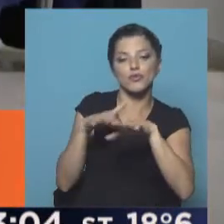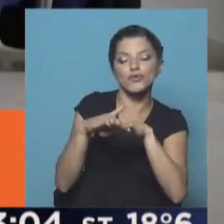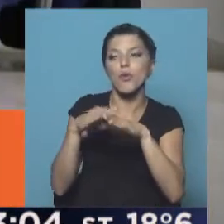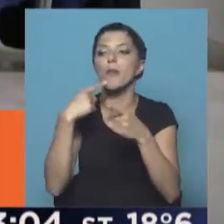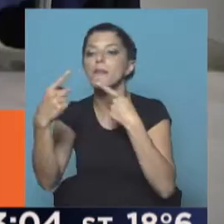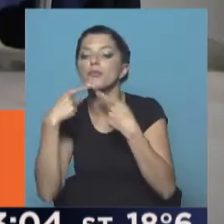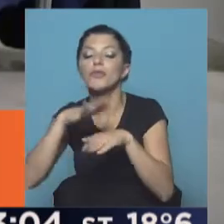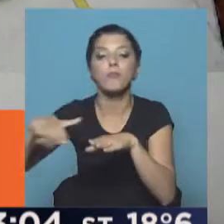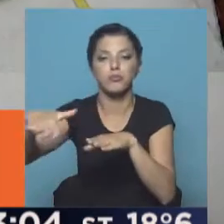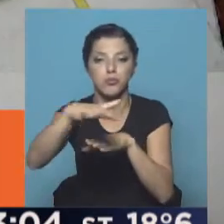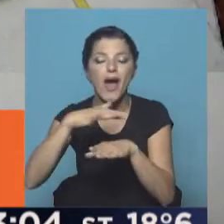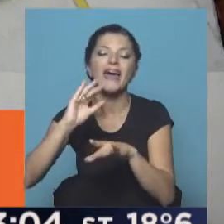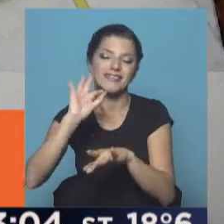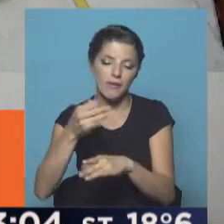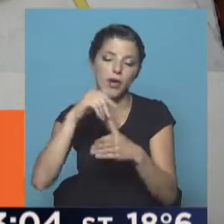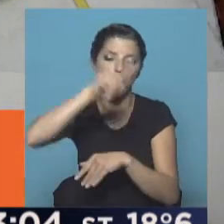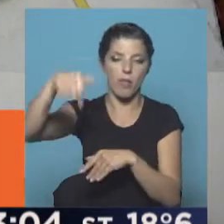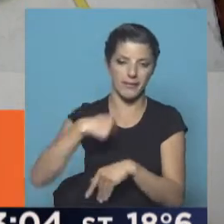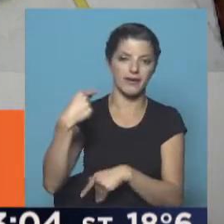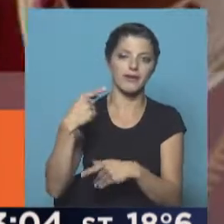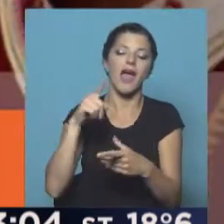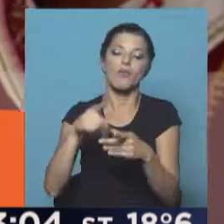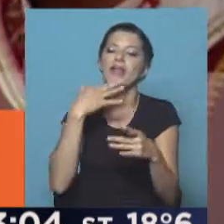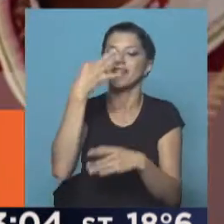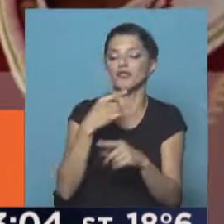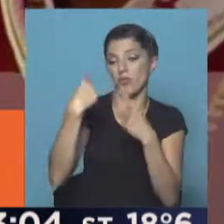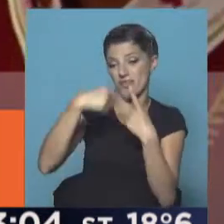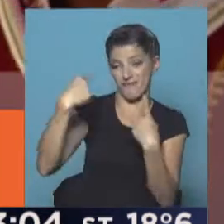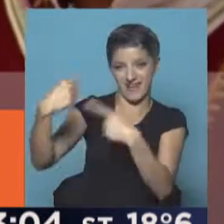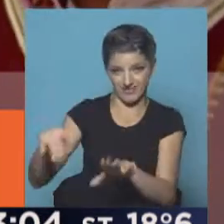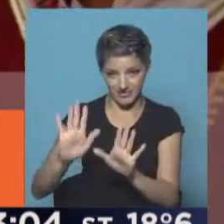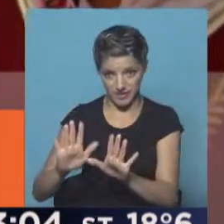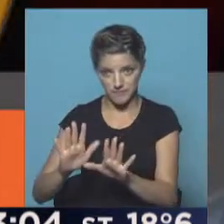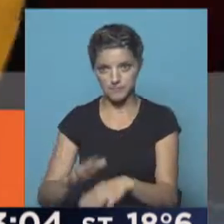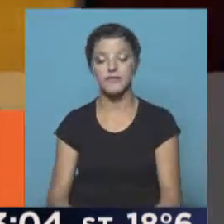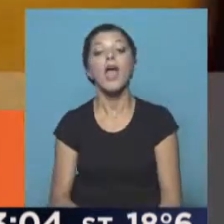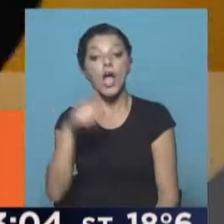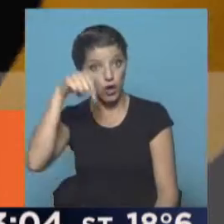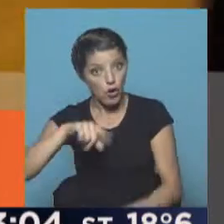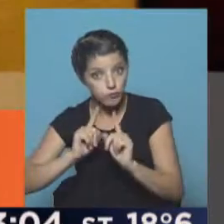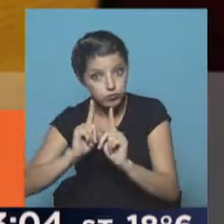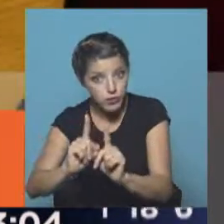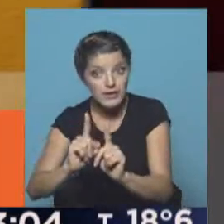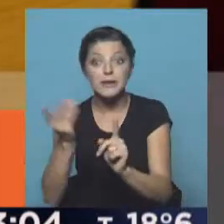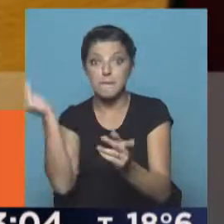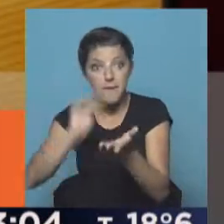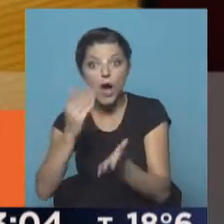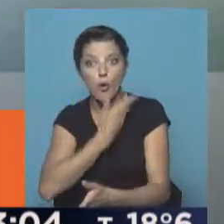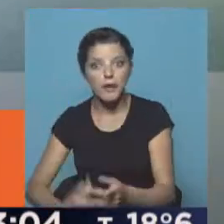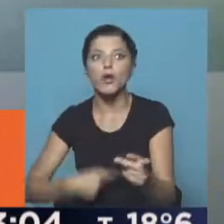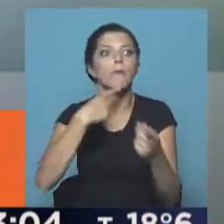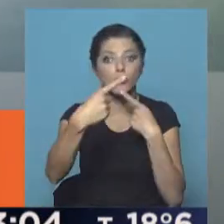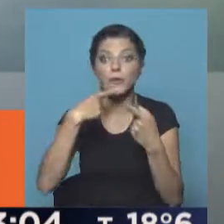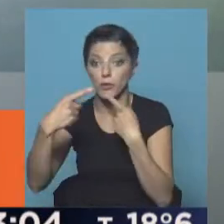una novedad y siempre han intentado limitar su uso. El hecho de que proliferen en la actualidad y que más gobiernos acepten correr los